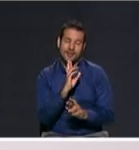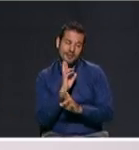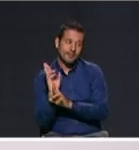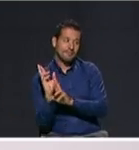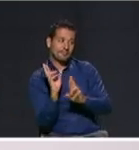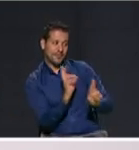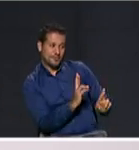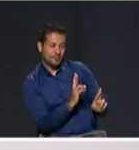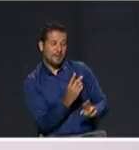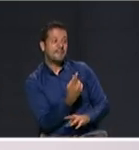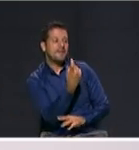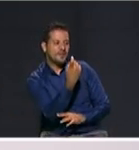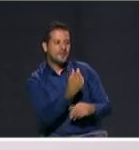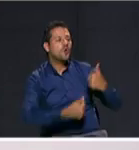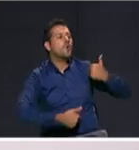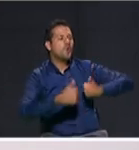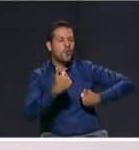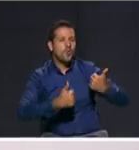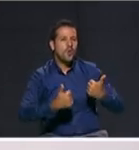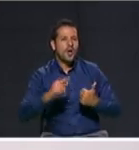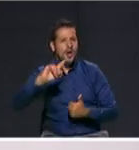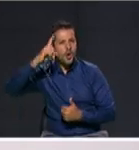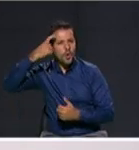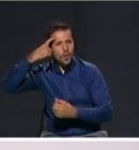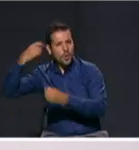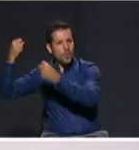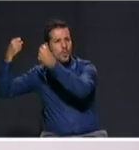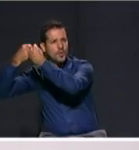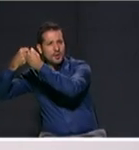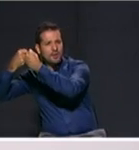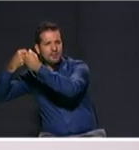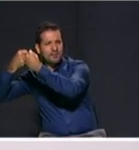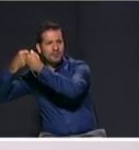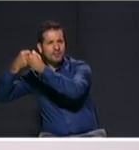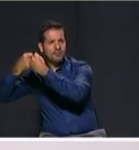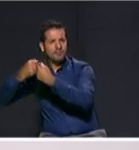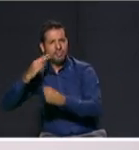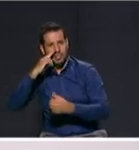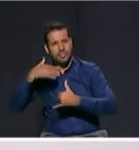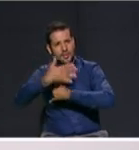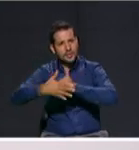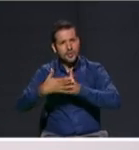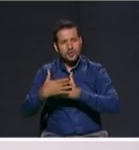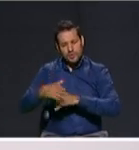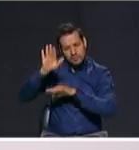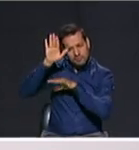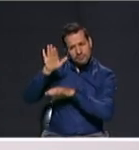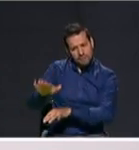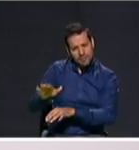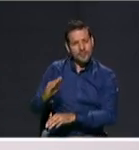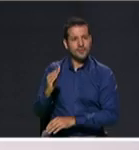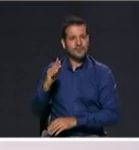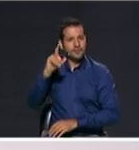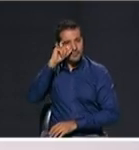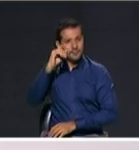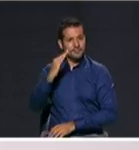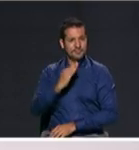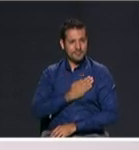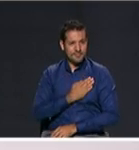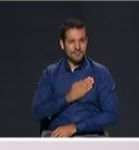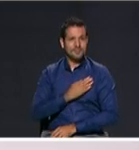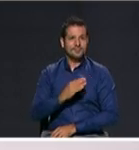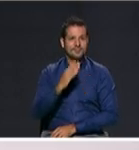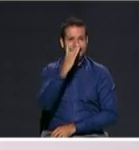y me quedó faltando cuales directamente con el gobierno nacional pero le quería preguntar usted es el candidato a la alcaldía de medellín por el centro democrático partido del presidente iván duque